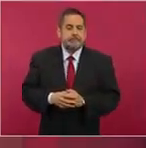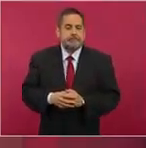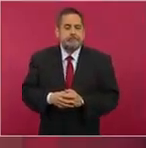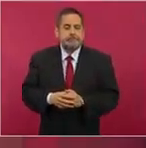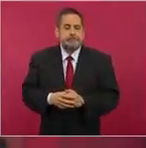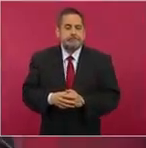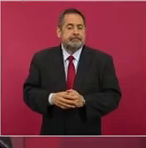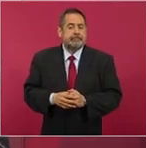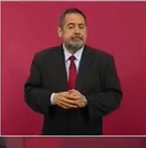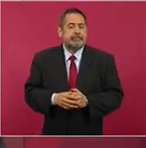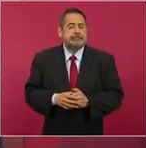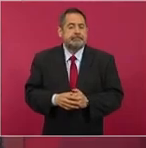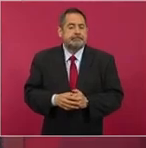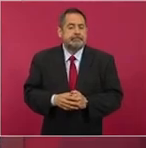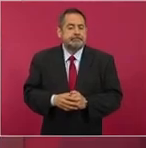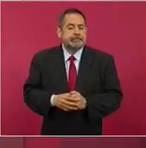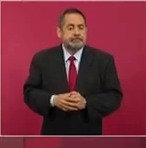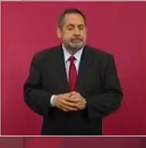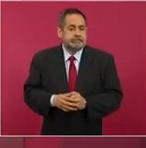Y la